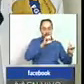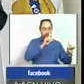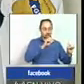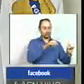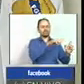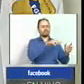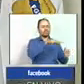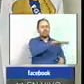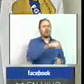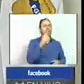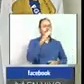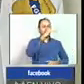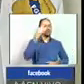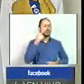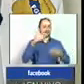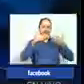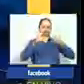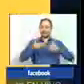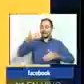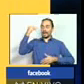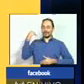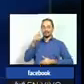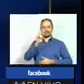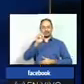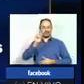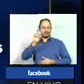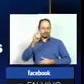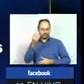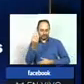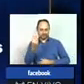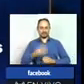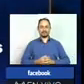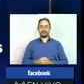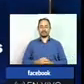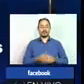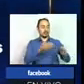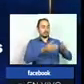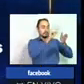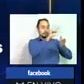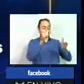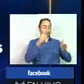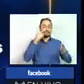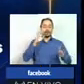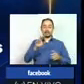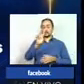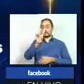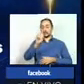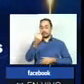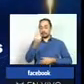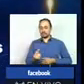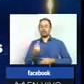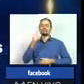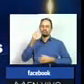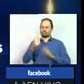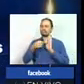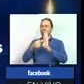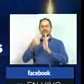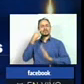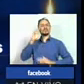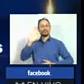Panamá en junio de 2012. Fiscalía dice contar con 70 testimonios, 34